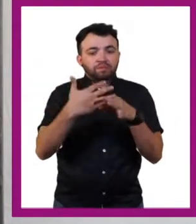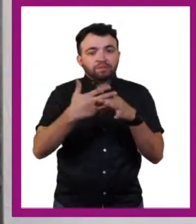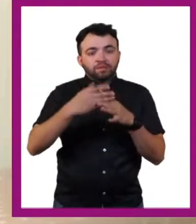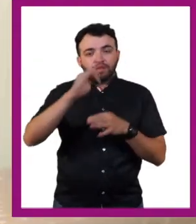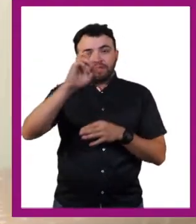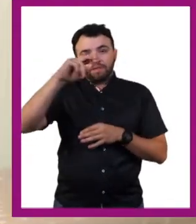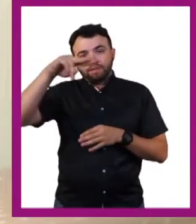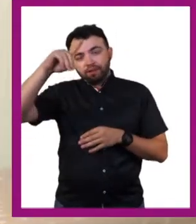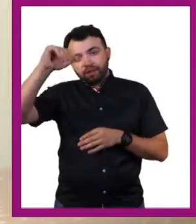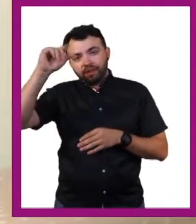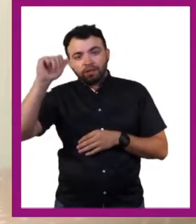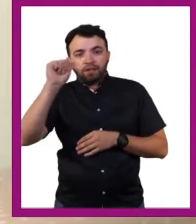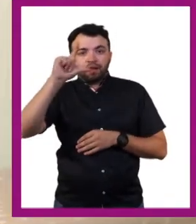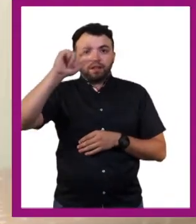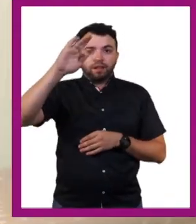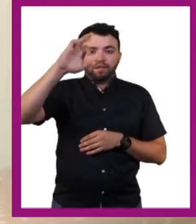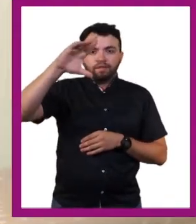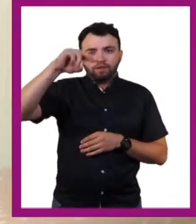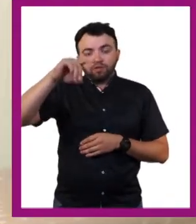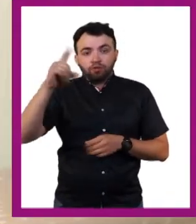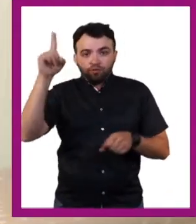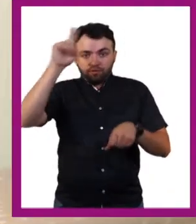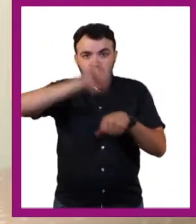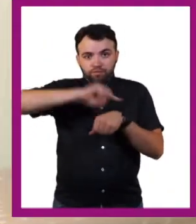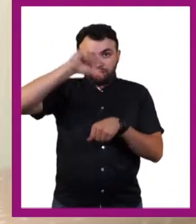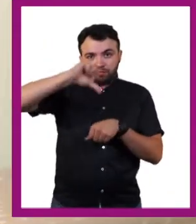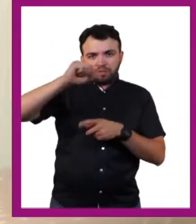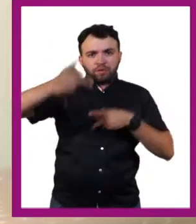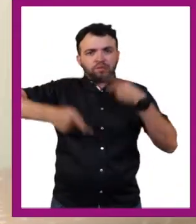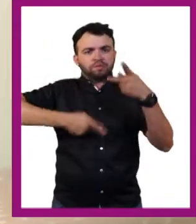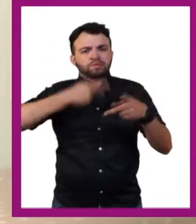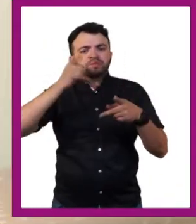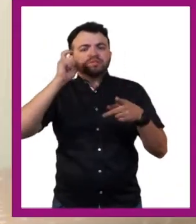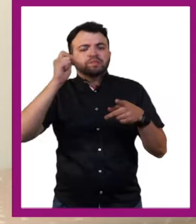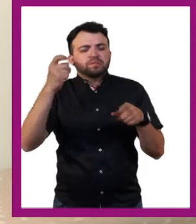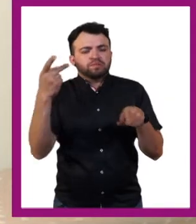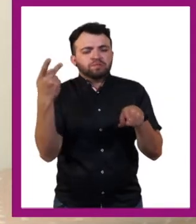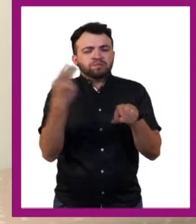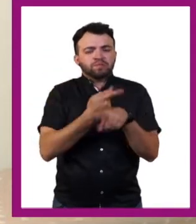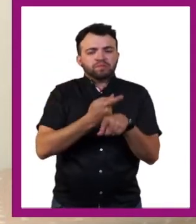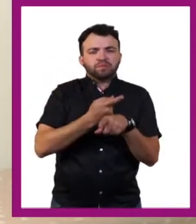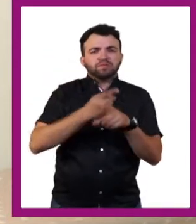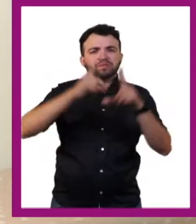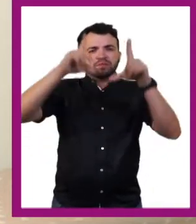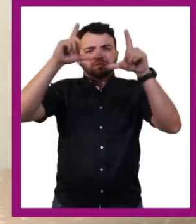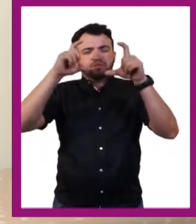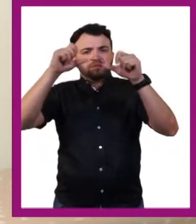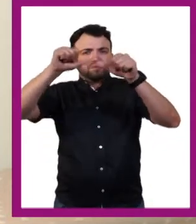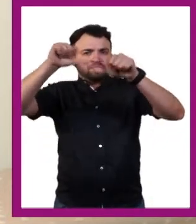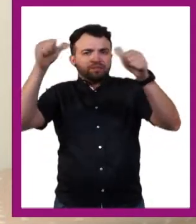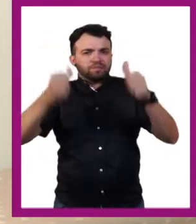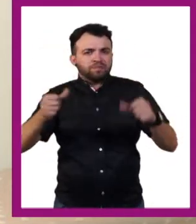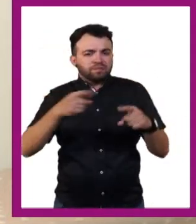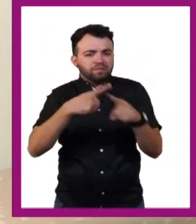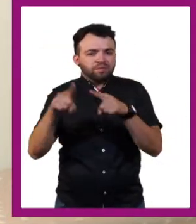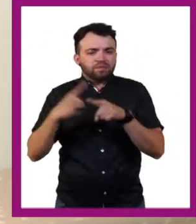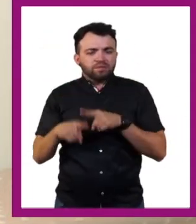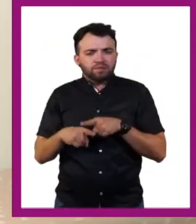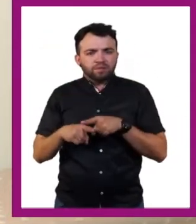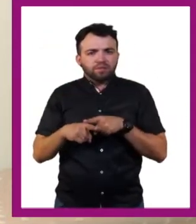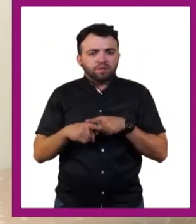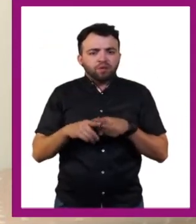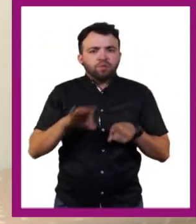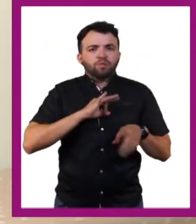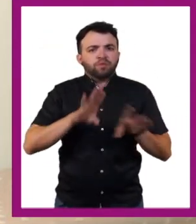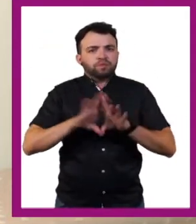y Alfredo. El día de hoy vamos a hablar de algunas de las funciones de la fotografía. Sí, la documental y la artística, y cómo podemos